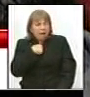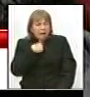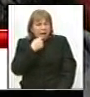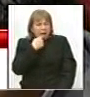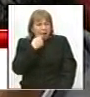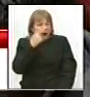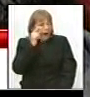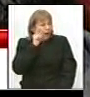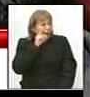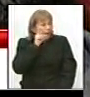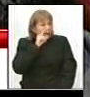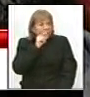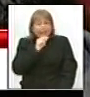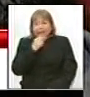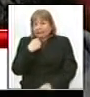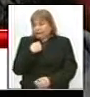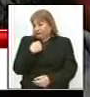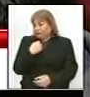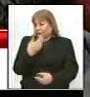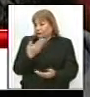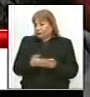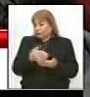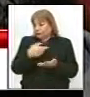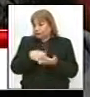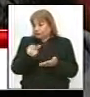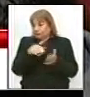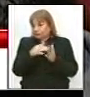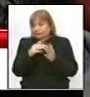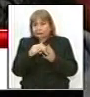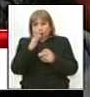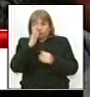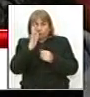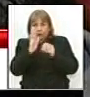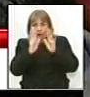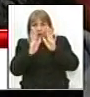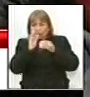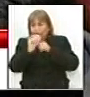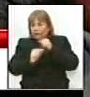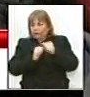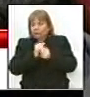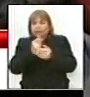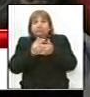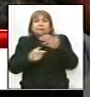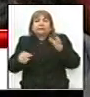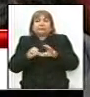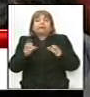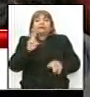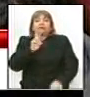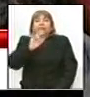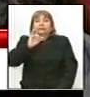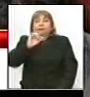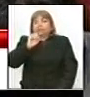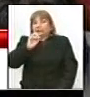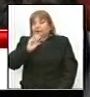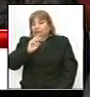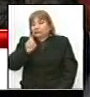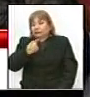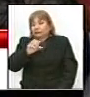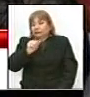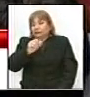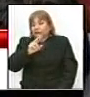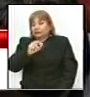mentido yo tengo que mandar a un funcionario a su casa a diez años que hacemos con su guitarra que le ha mentido al